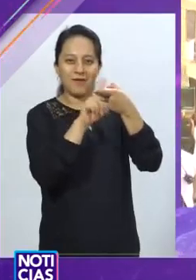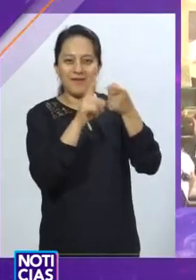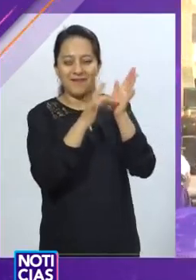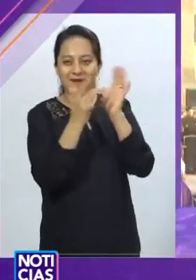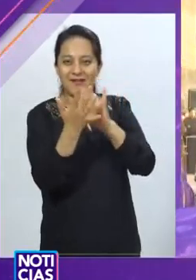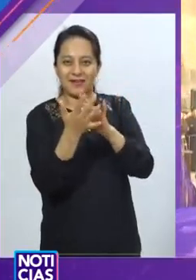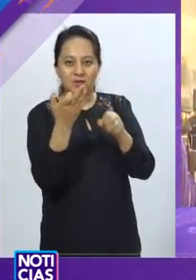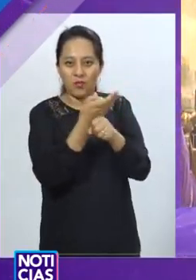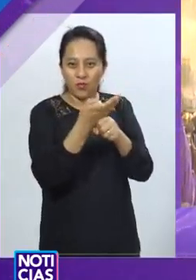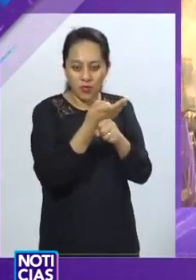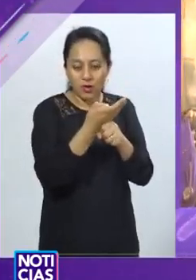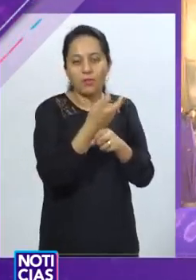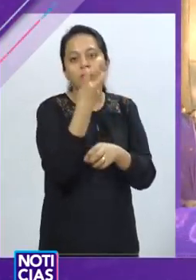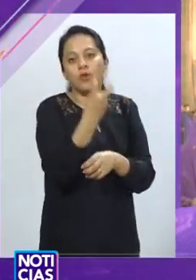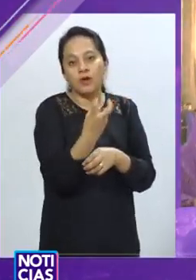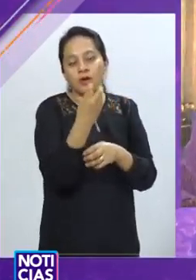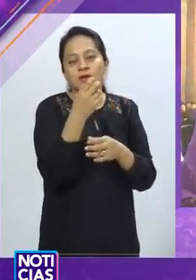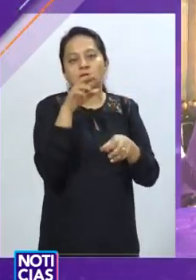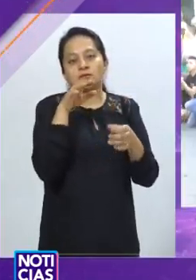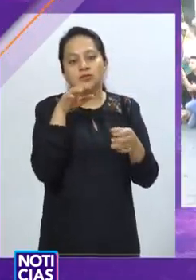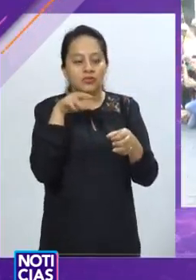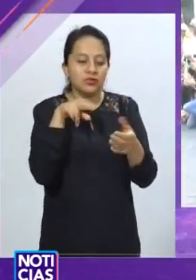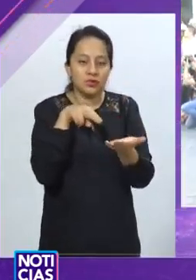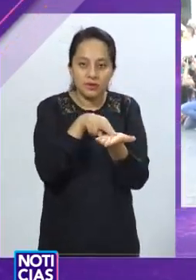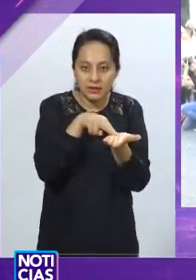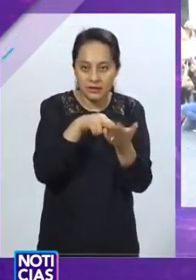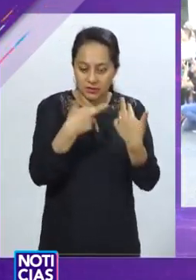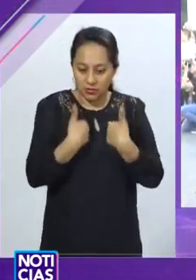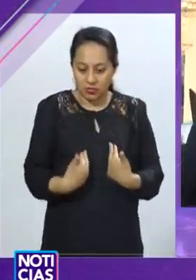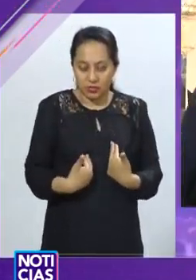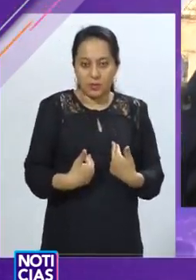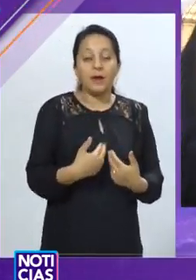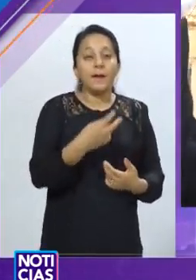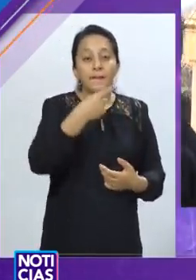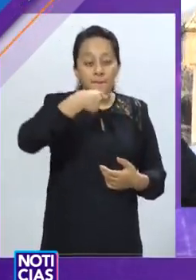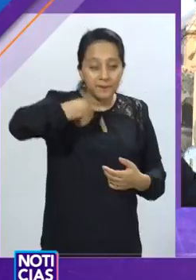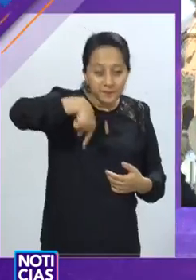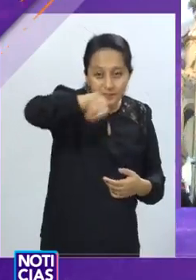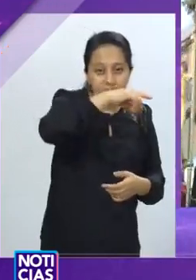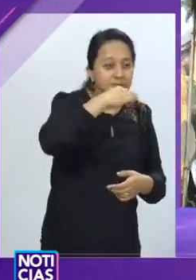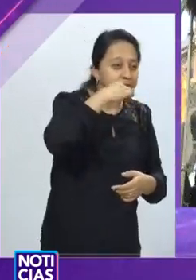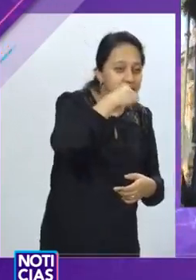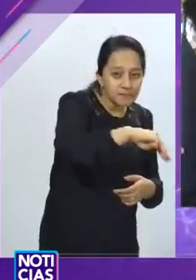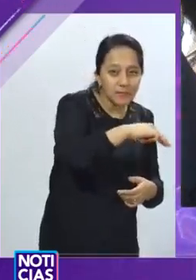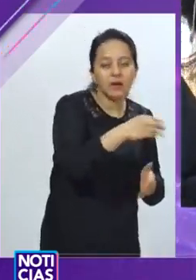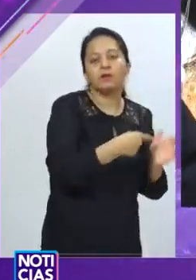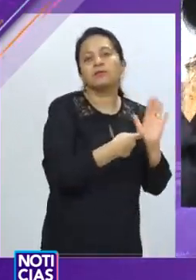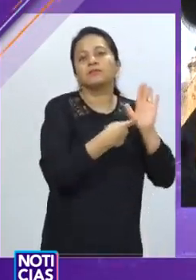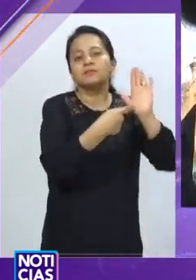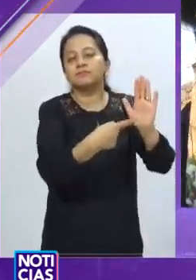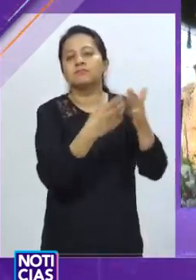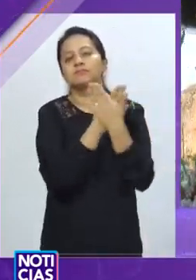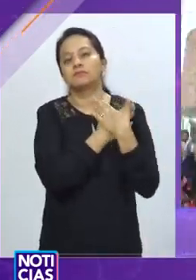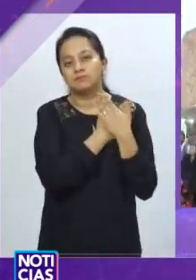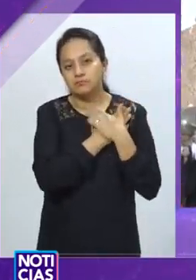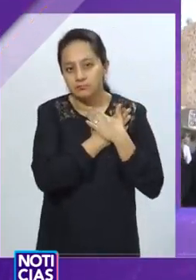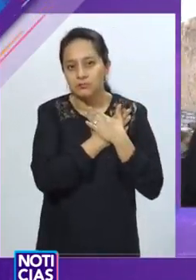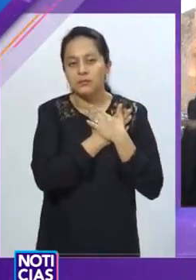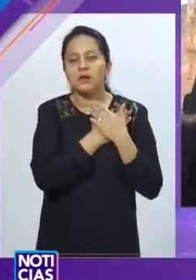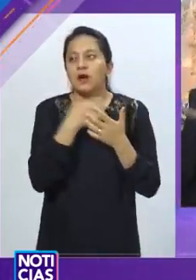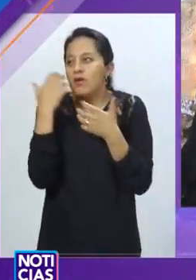que va vestido de morado, indica que todos los hermanos deben ir de este color. El señor de Esquipulas es una imagen de un Cristo moreno